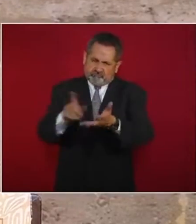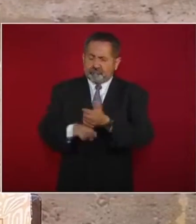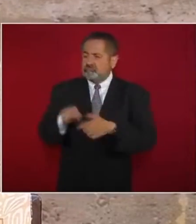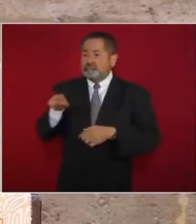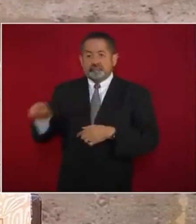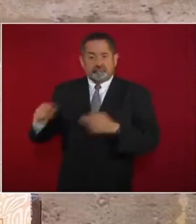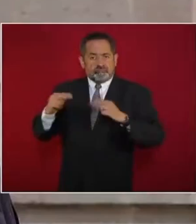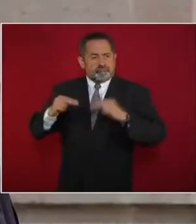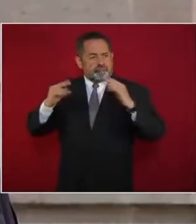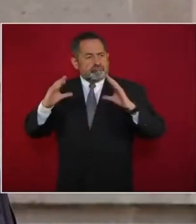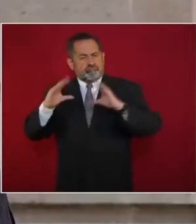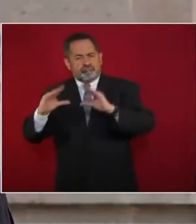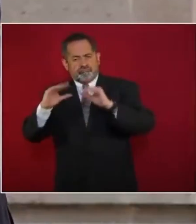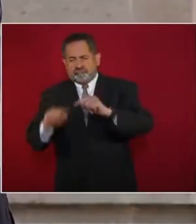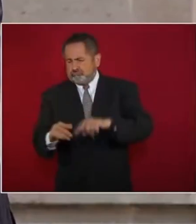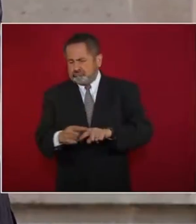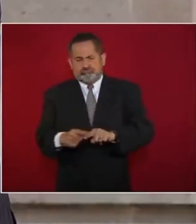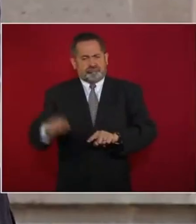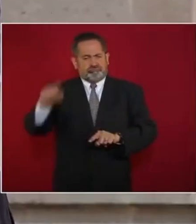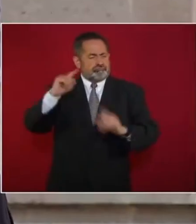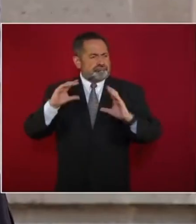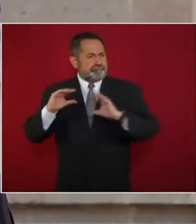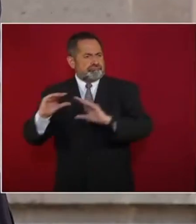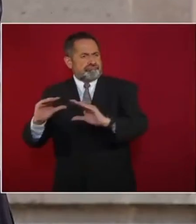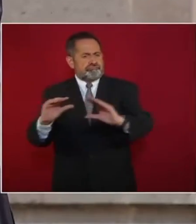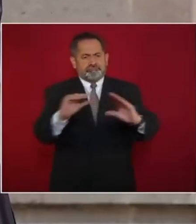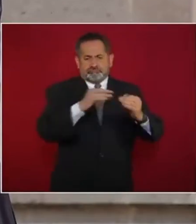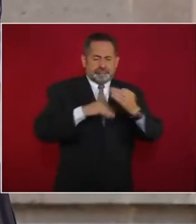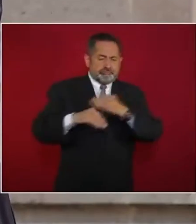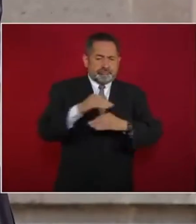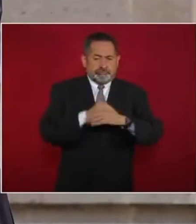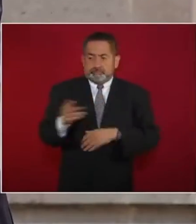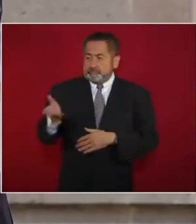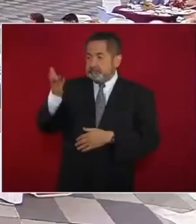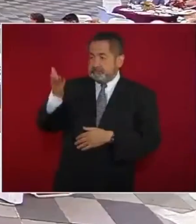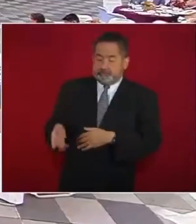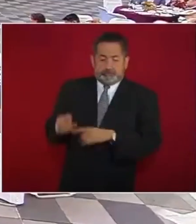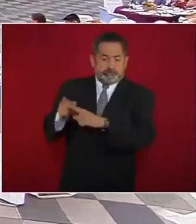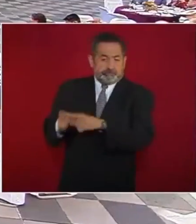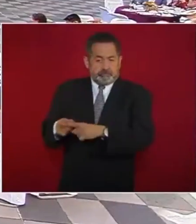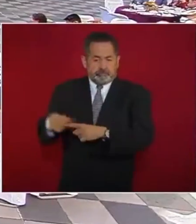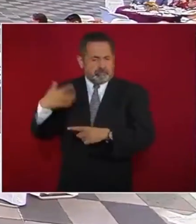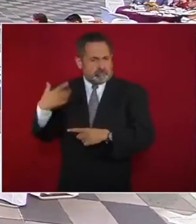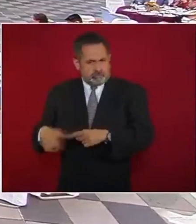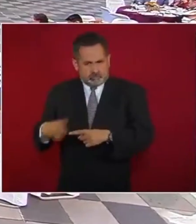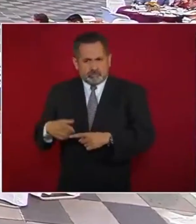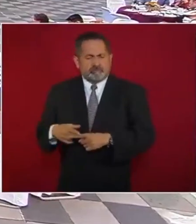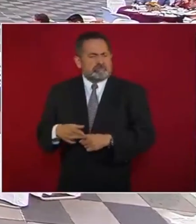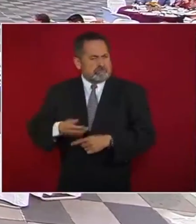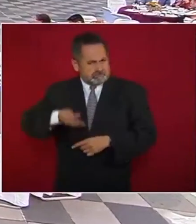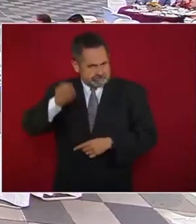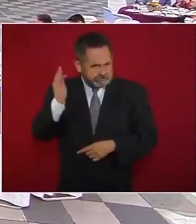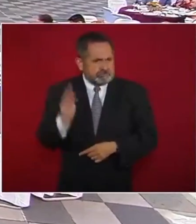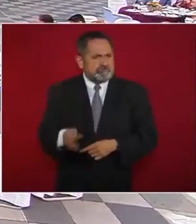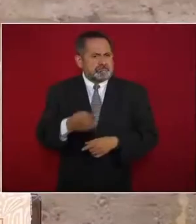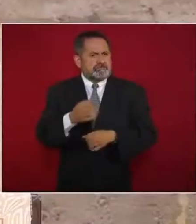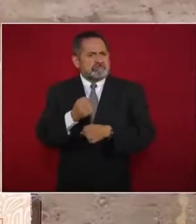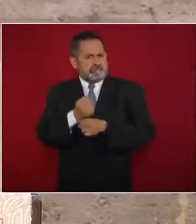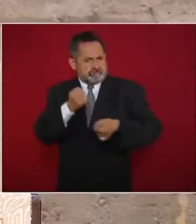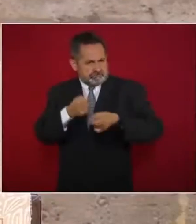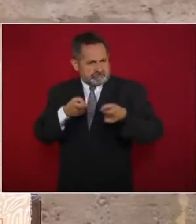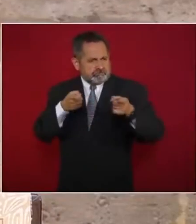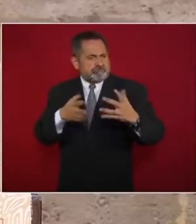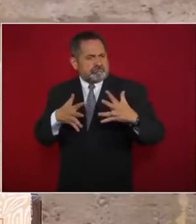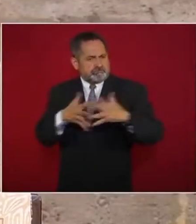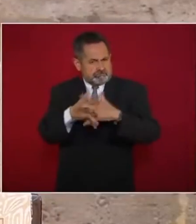reforma absolutamente neoliberal y desventajosa. Ellos prefieren que se regrese al sistema de reparto definido